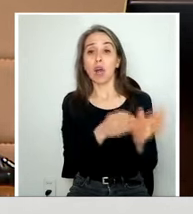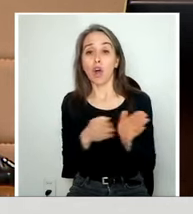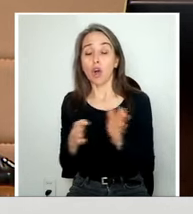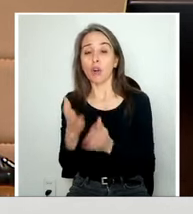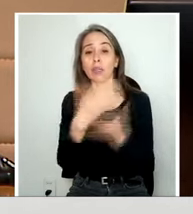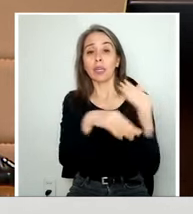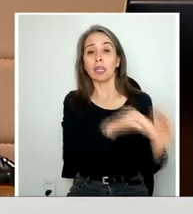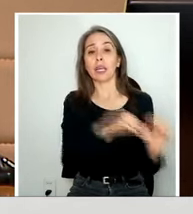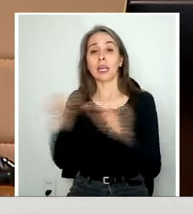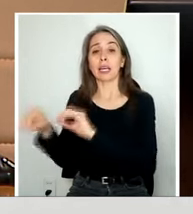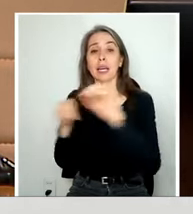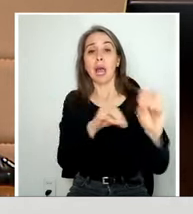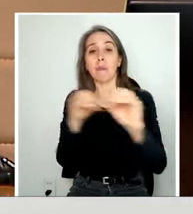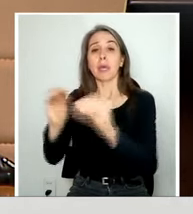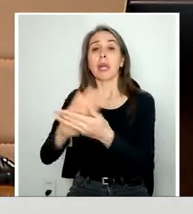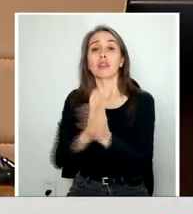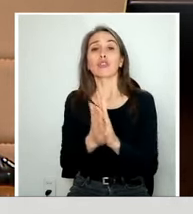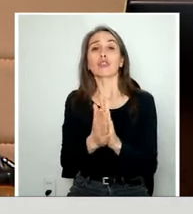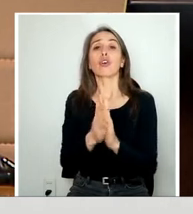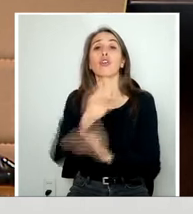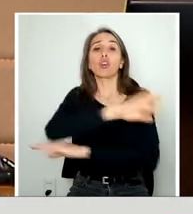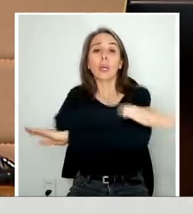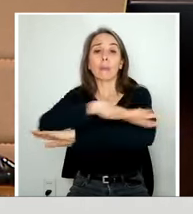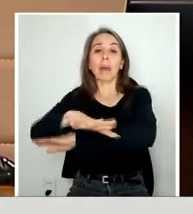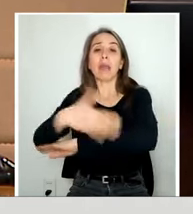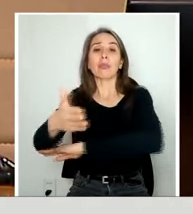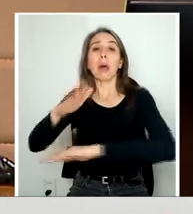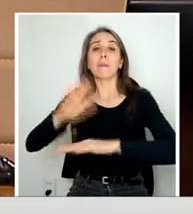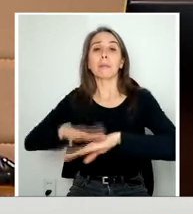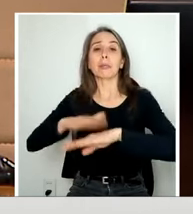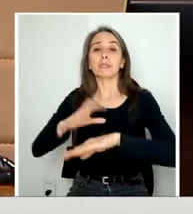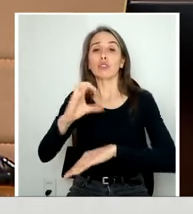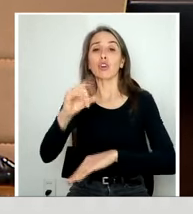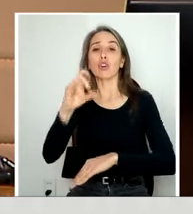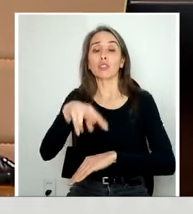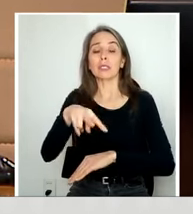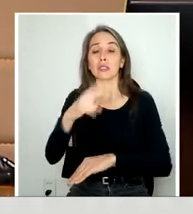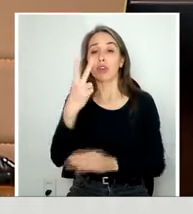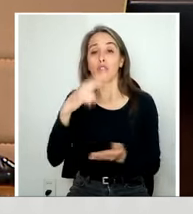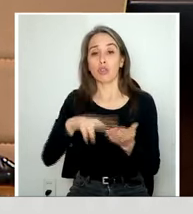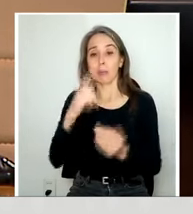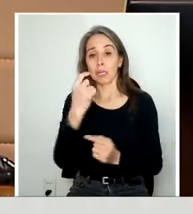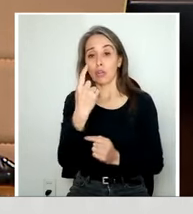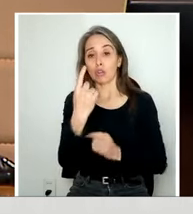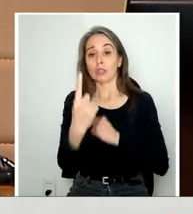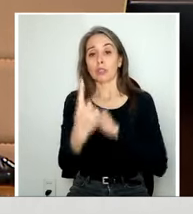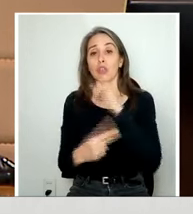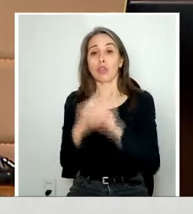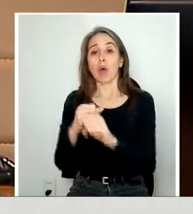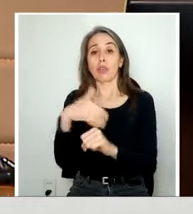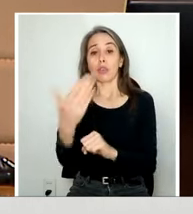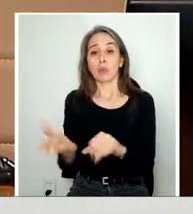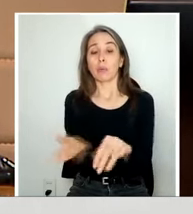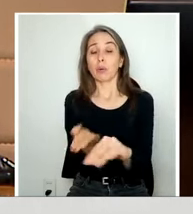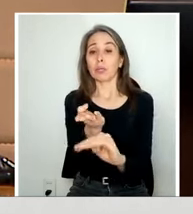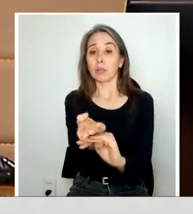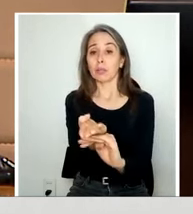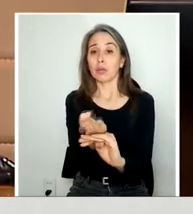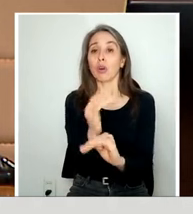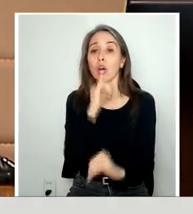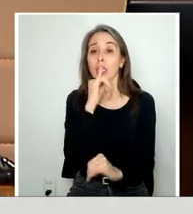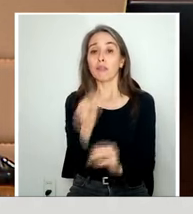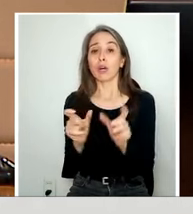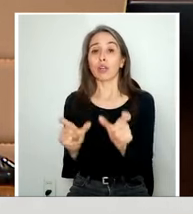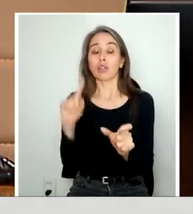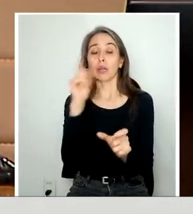todas las concesiones en el 2011 es decir dos años después de su requerimiento se les informa que la contraloría general